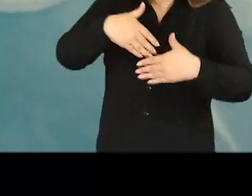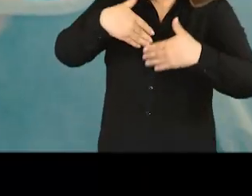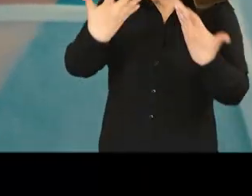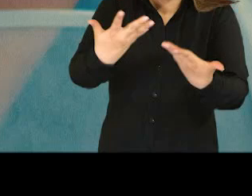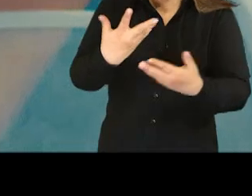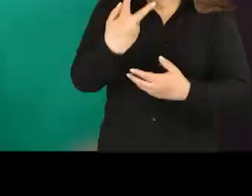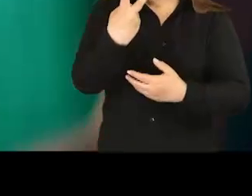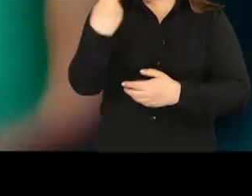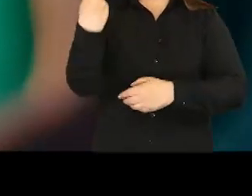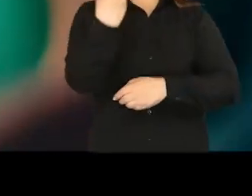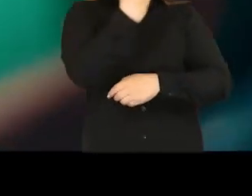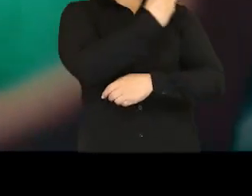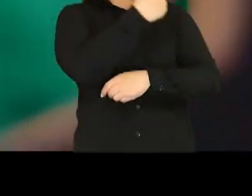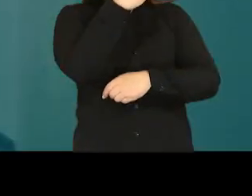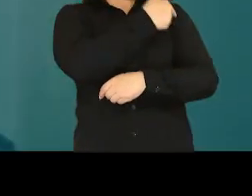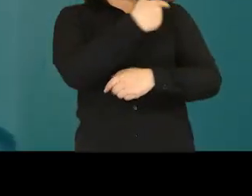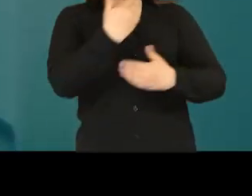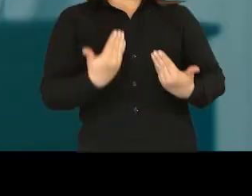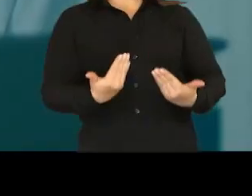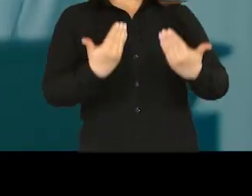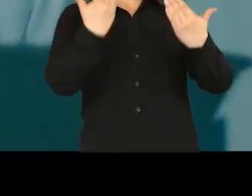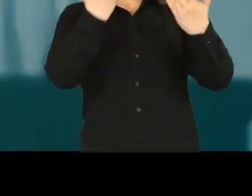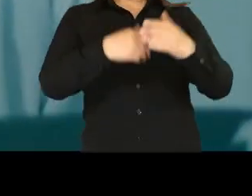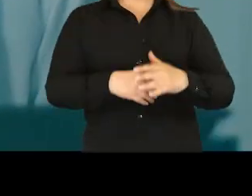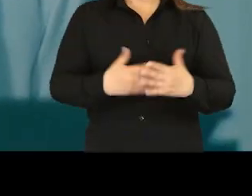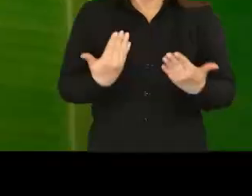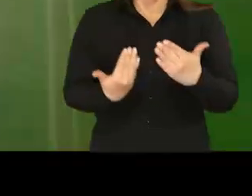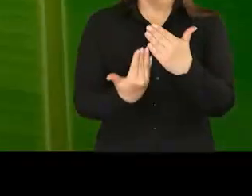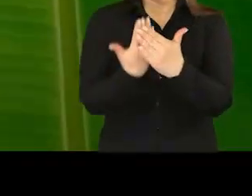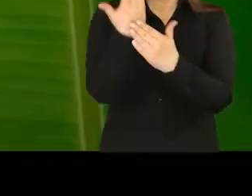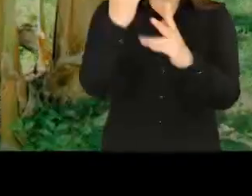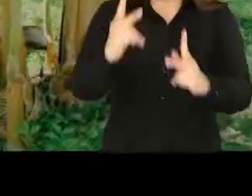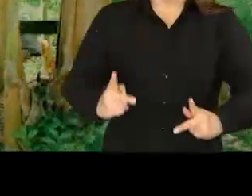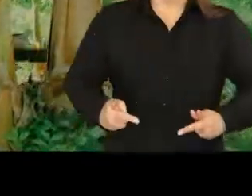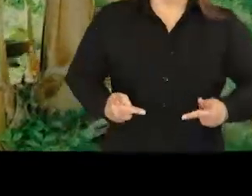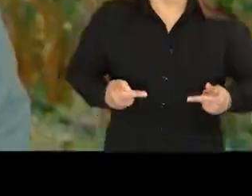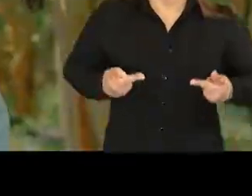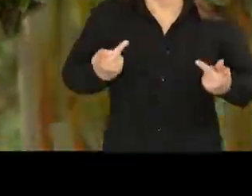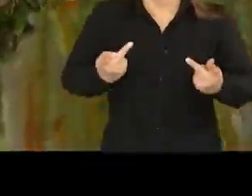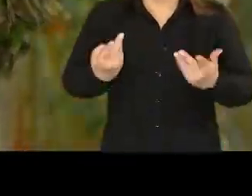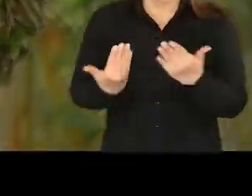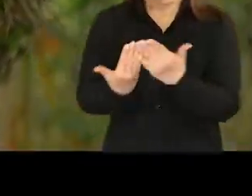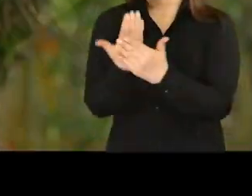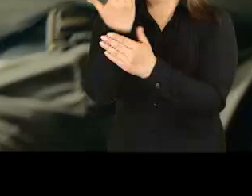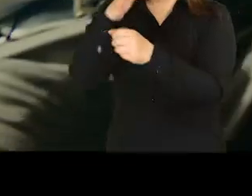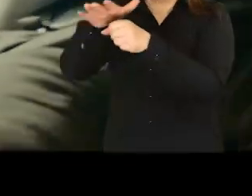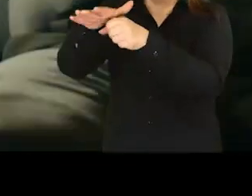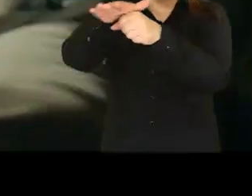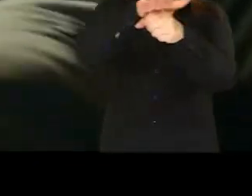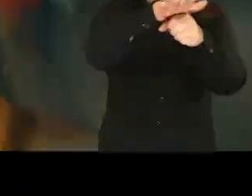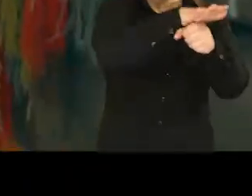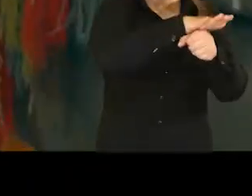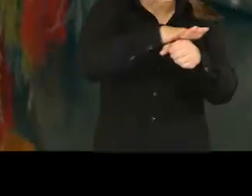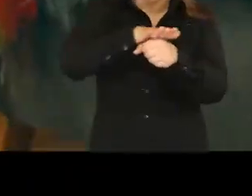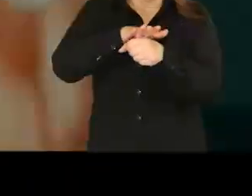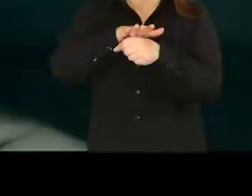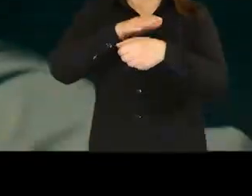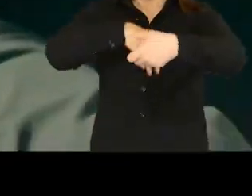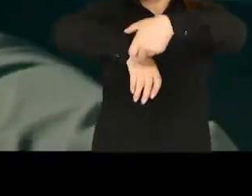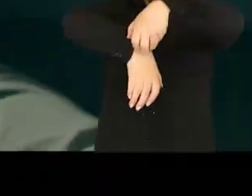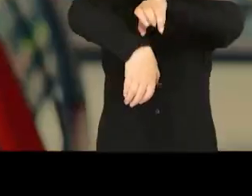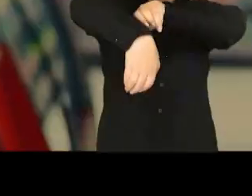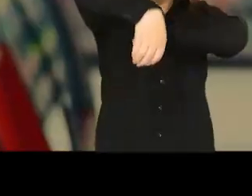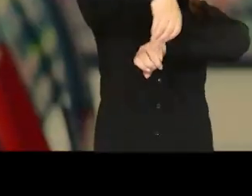B. De vacunémonos, porque así vendrá también un nuevo comienzo, en el que volveremos a